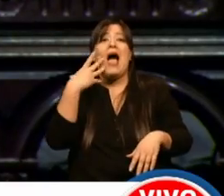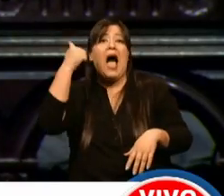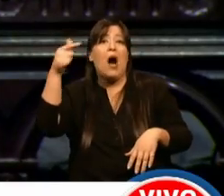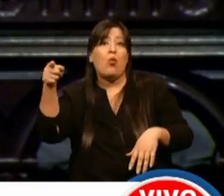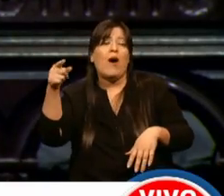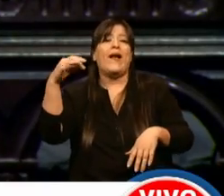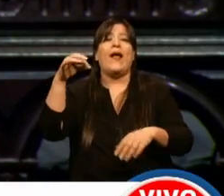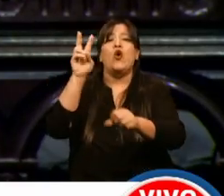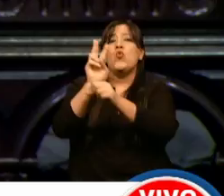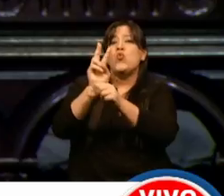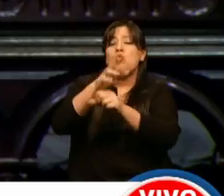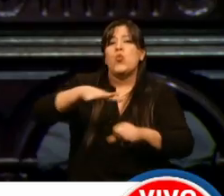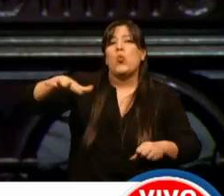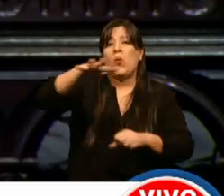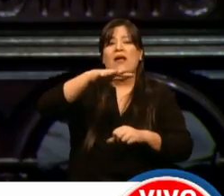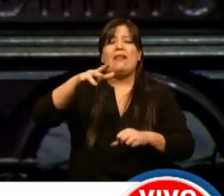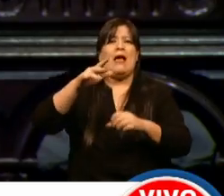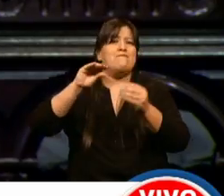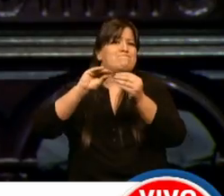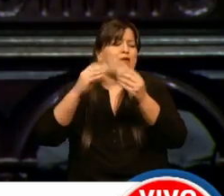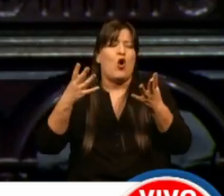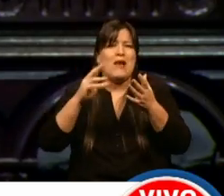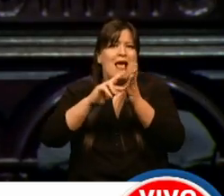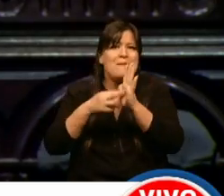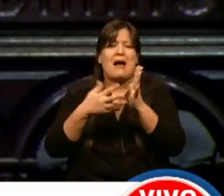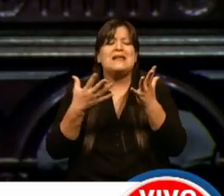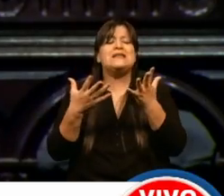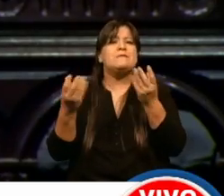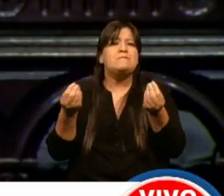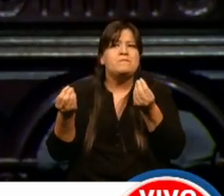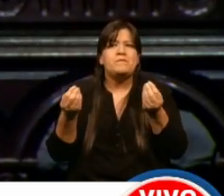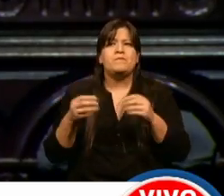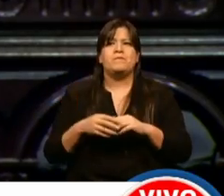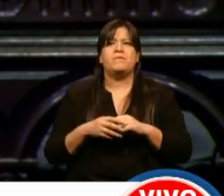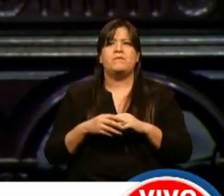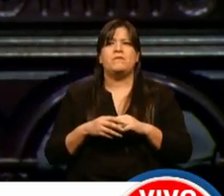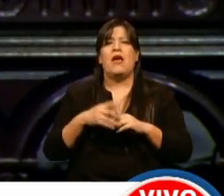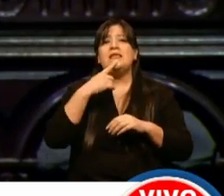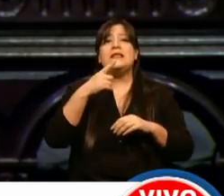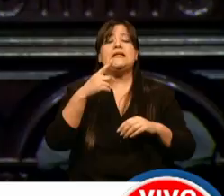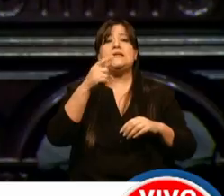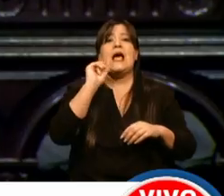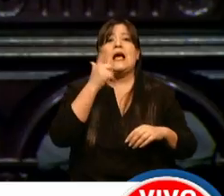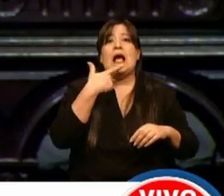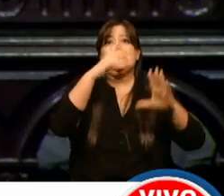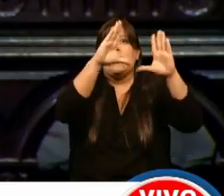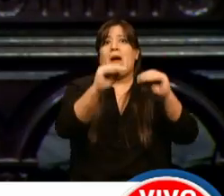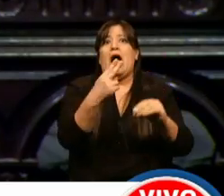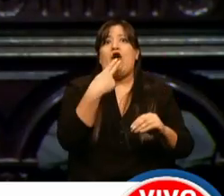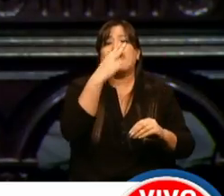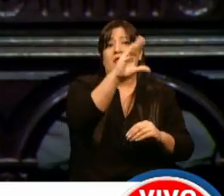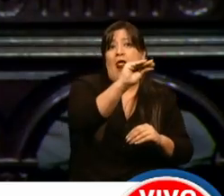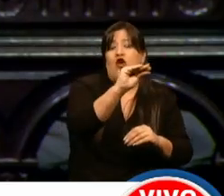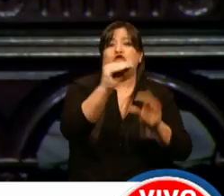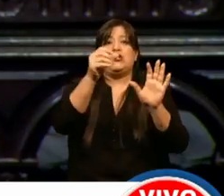blanco villegas como tenía problemas de liquidez le apagaba el gas a las 11 de la noche y se volvía